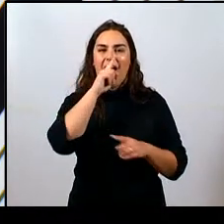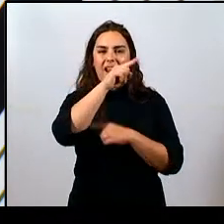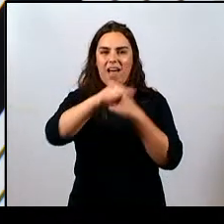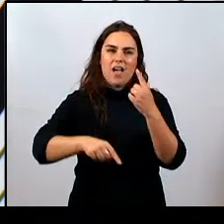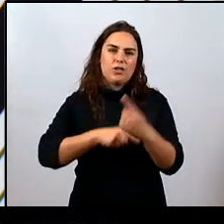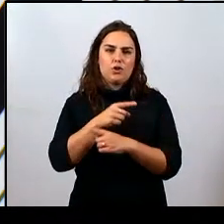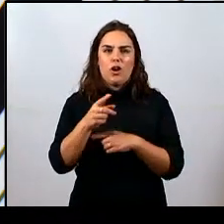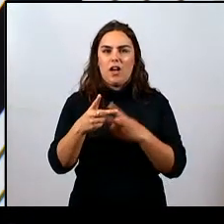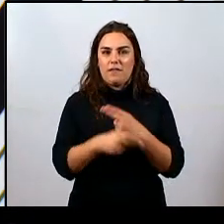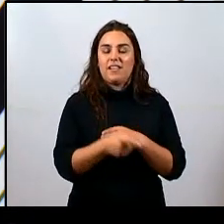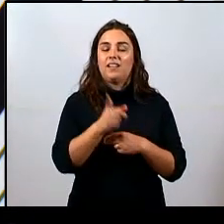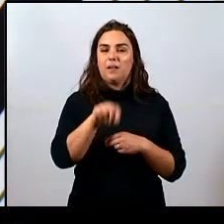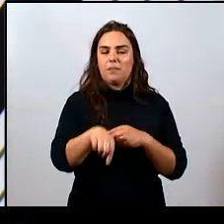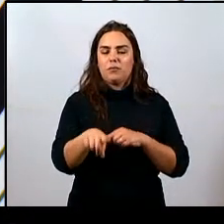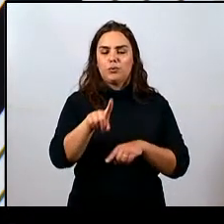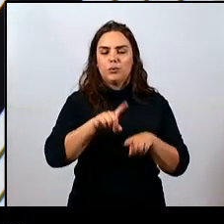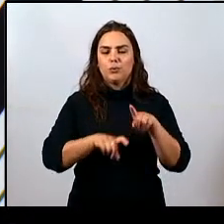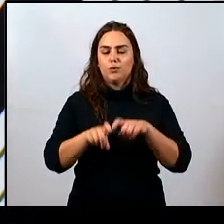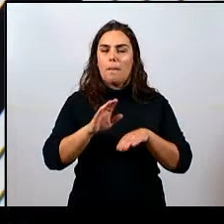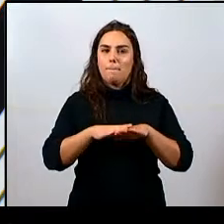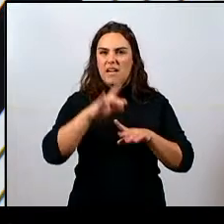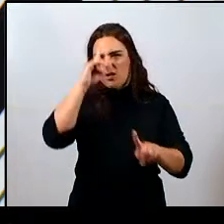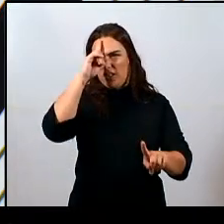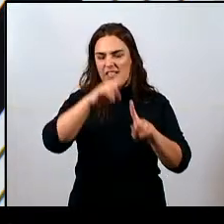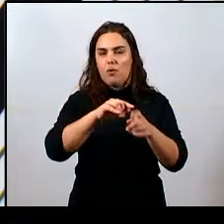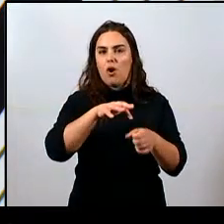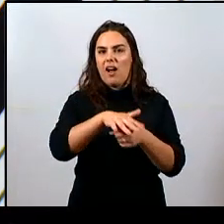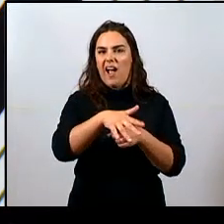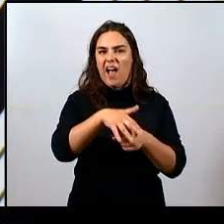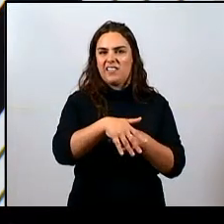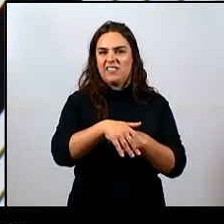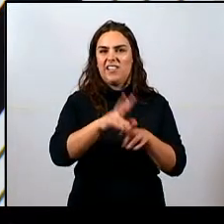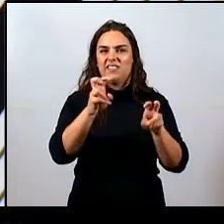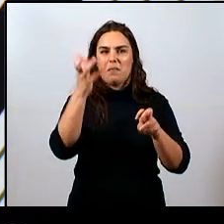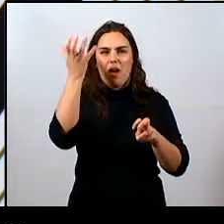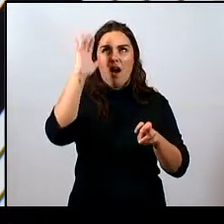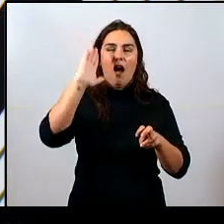contribuye de manera decisiva a los objetivos de reducción de gases de efecto invernadero,